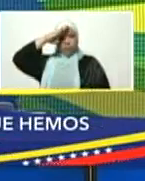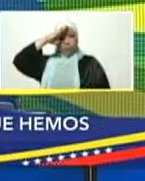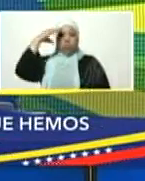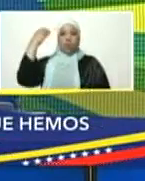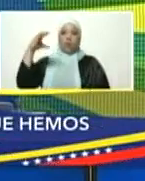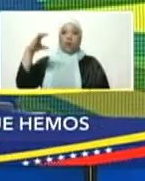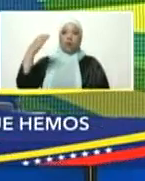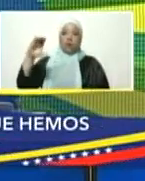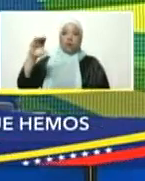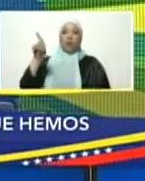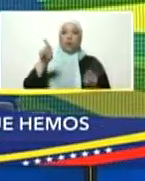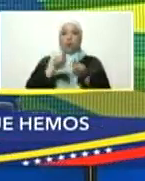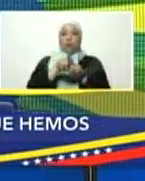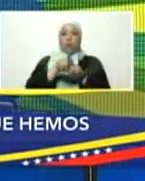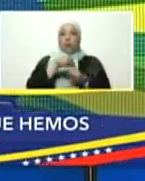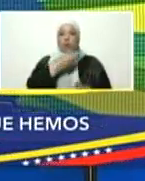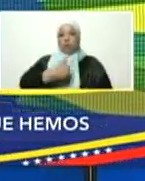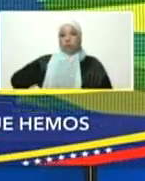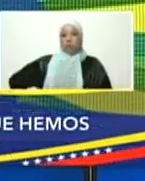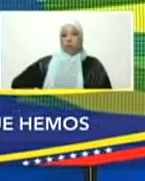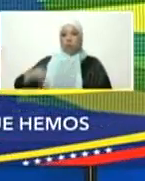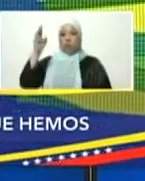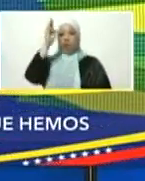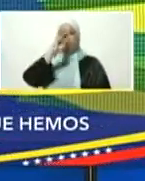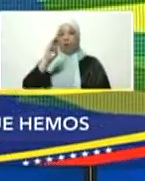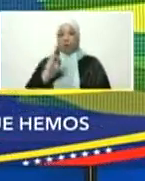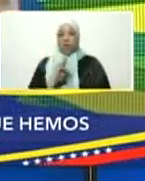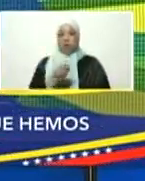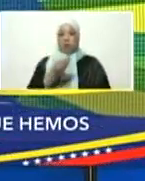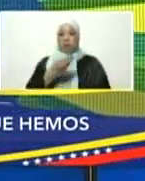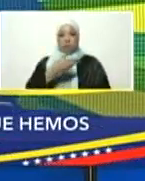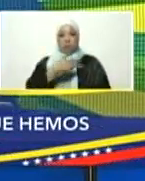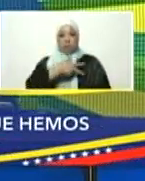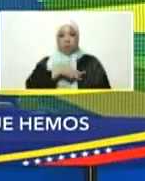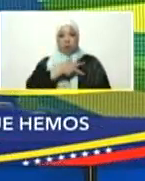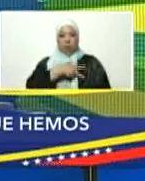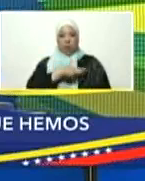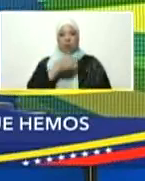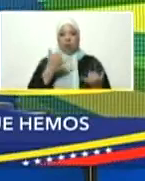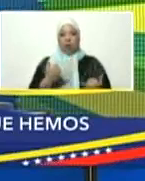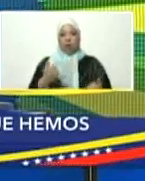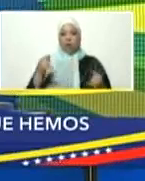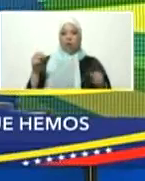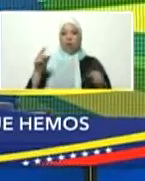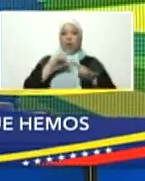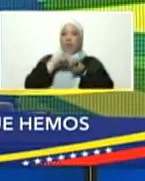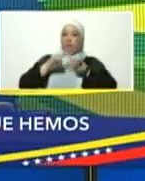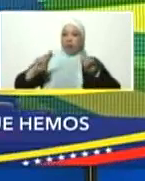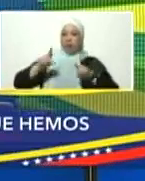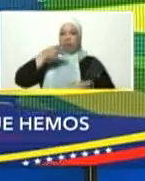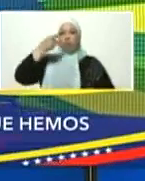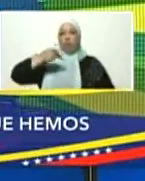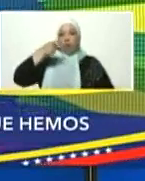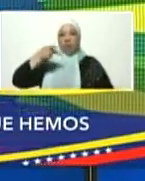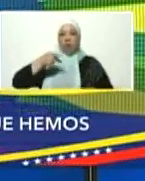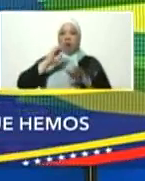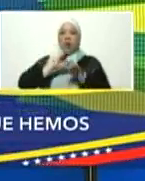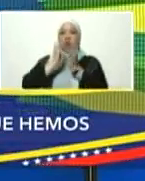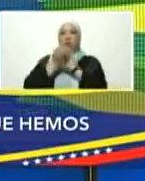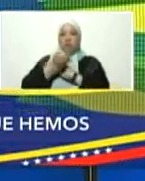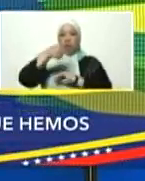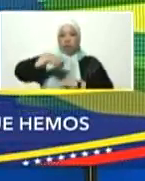presidente Luis Ignacio Lula da Silva le abren una nueva edad geopolítica a América Latina y una gran